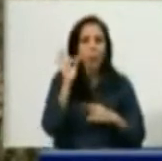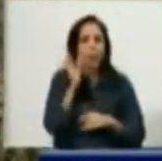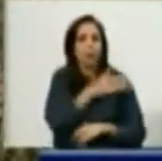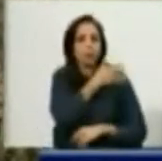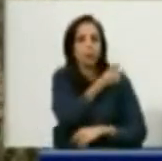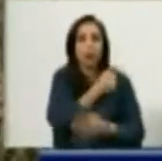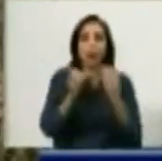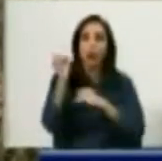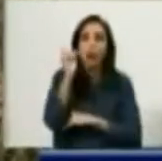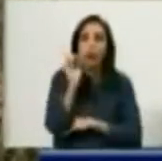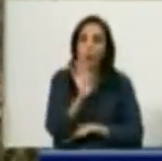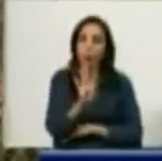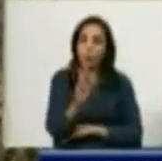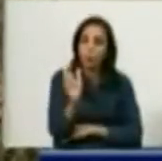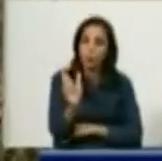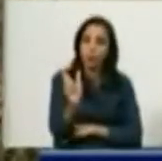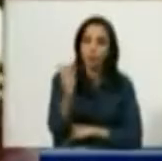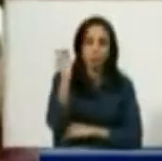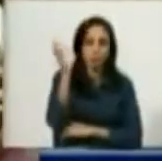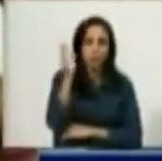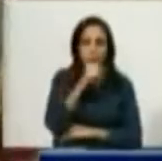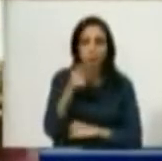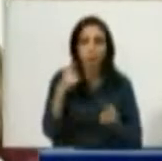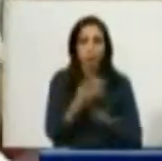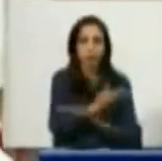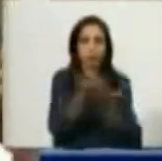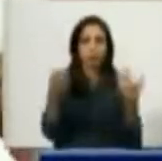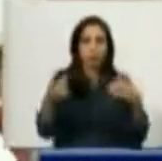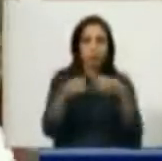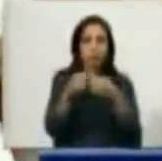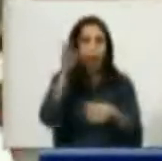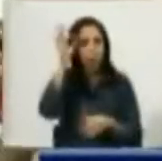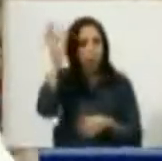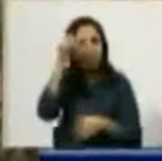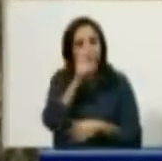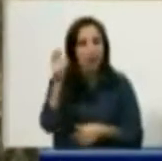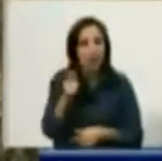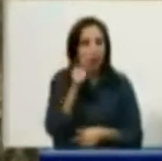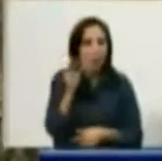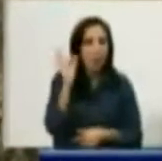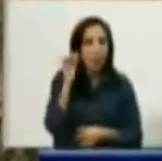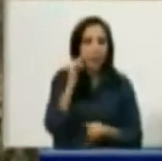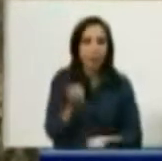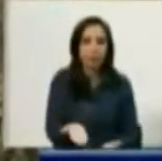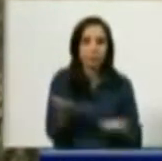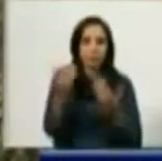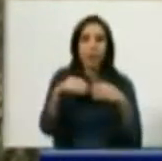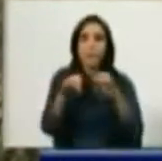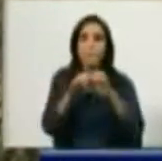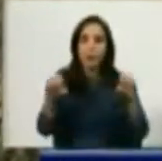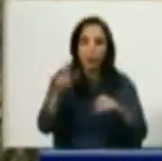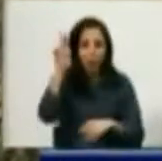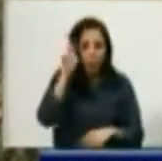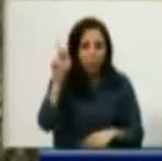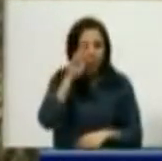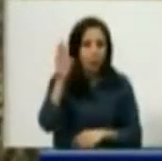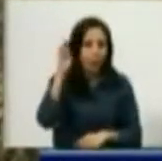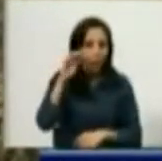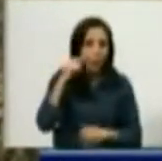cuarto congreso del pezube concejales y concejales del estado bolivariano de Vargas educadores estatales revolucionarios